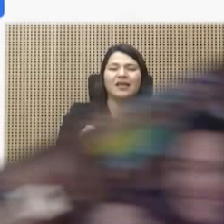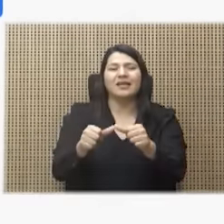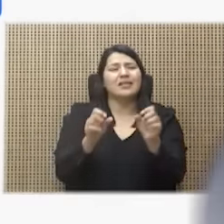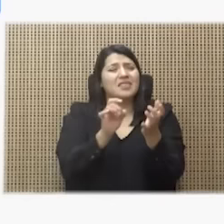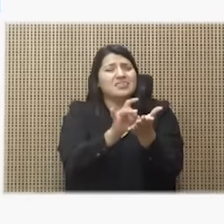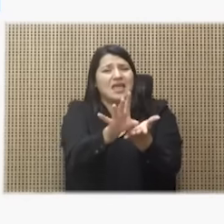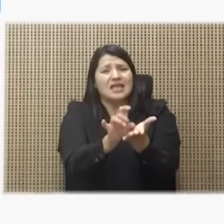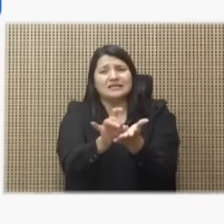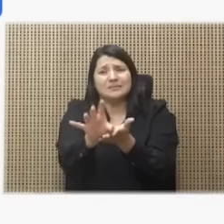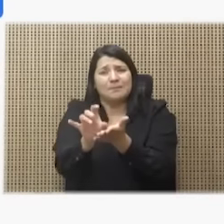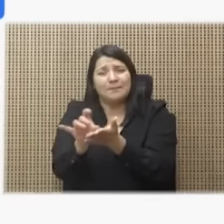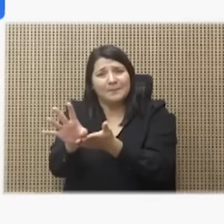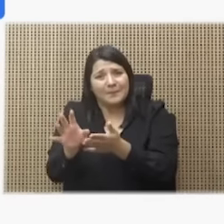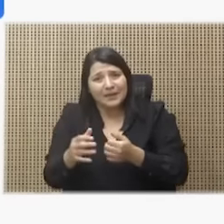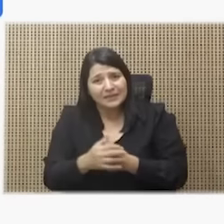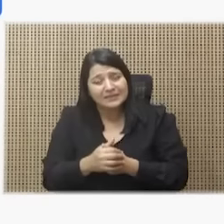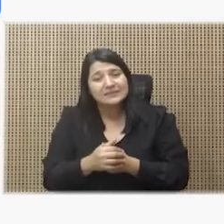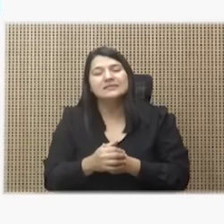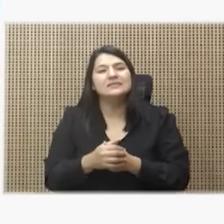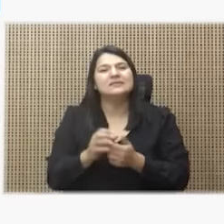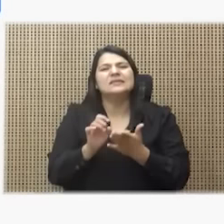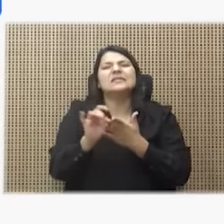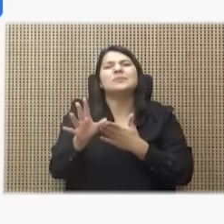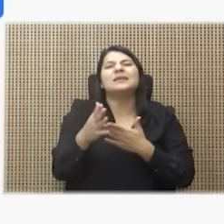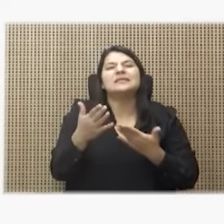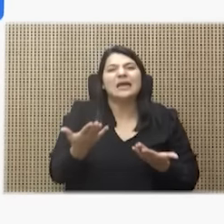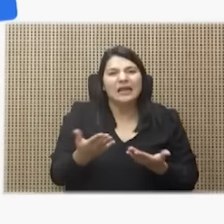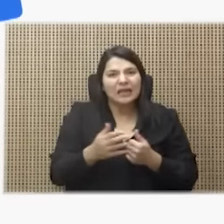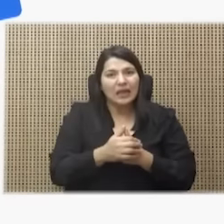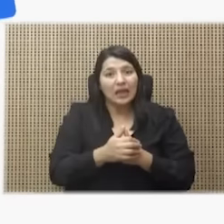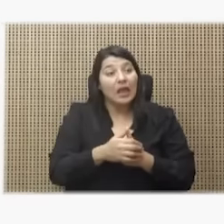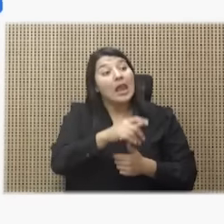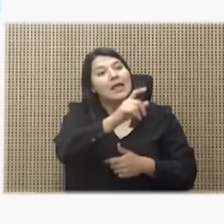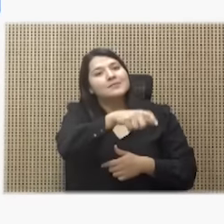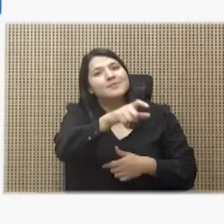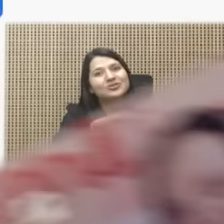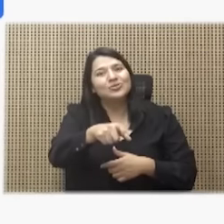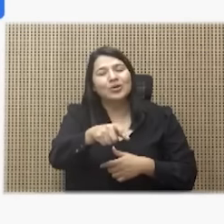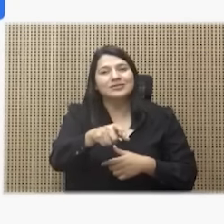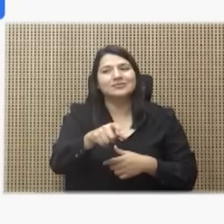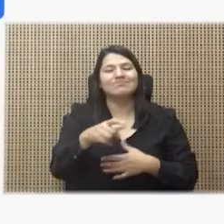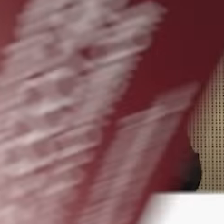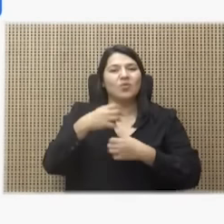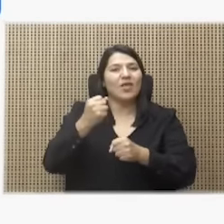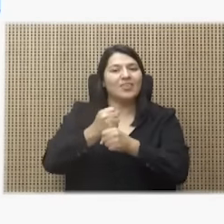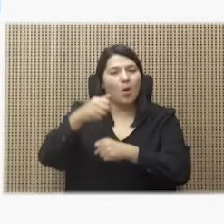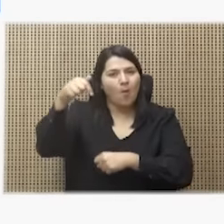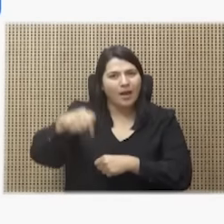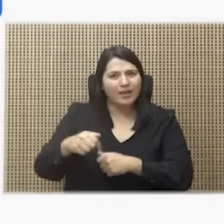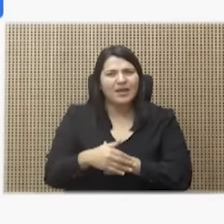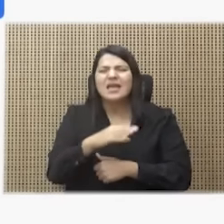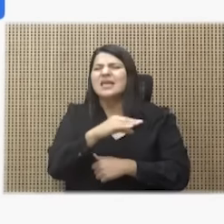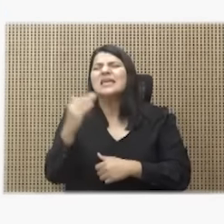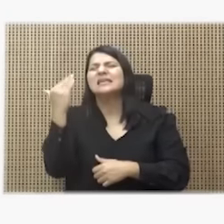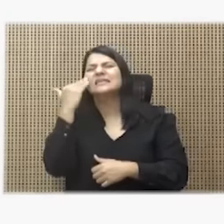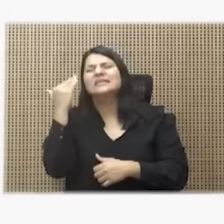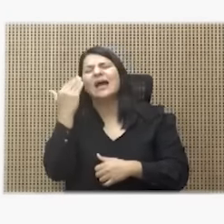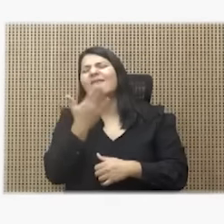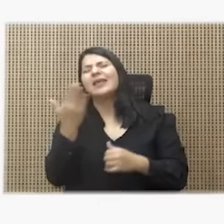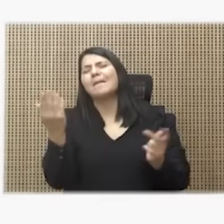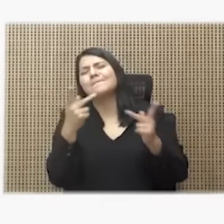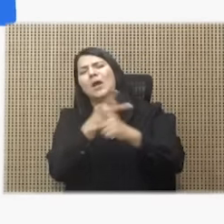que sienten los ciudadanos hacia el trabajo que se hace aquí. Y los últimos, los peor valorados, adivine, los partidos